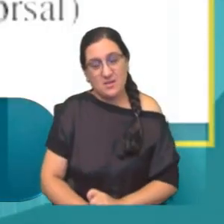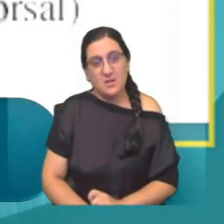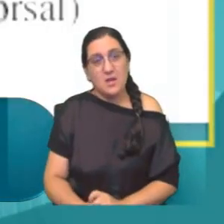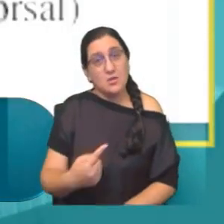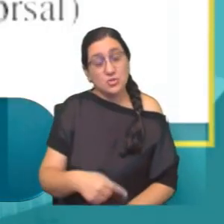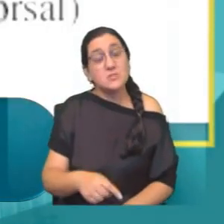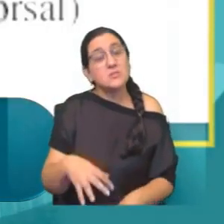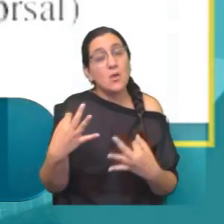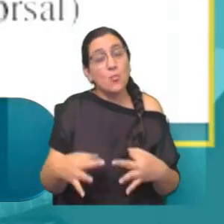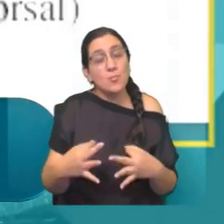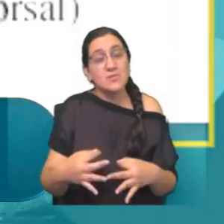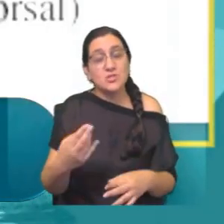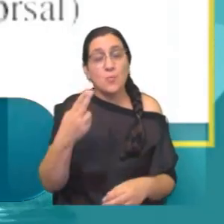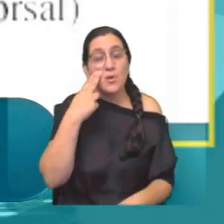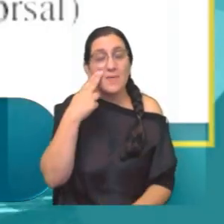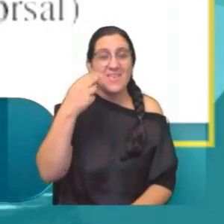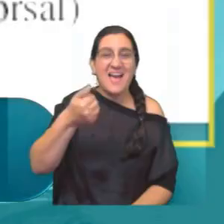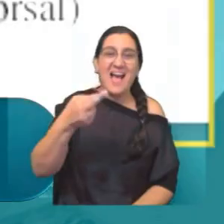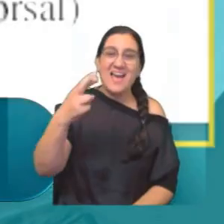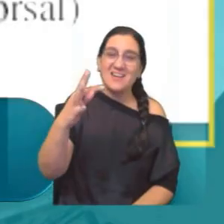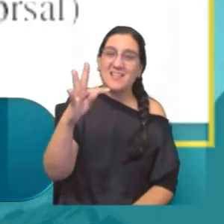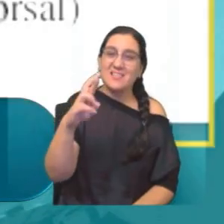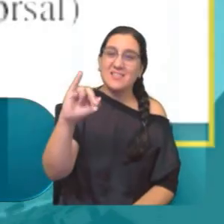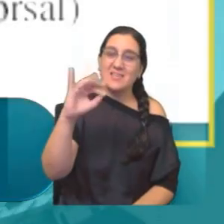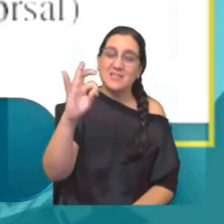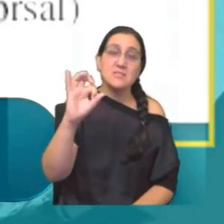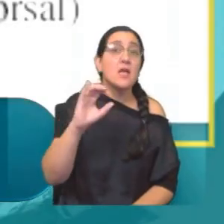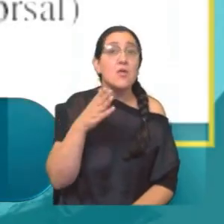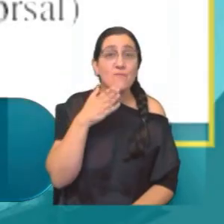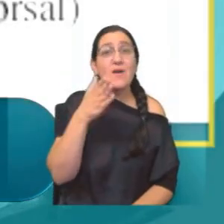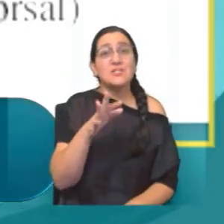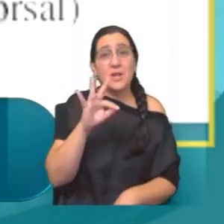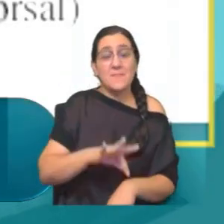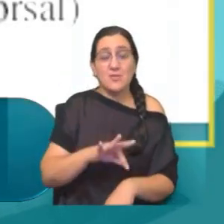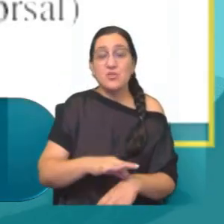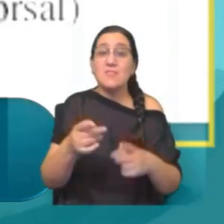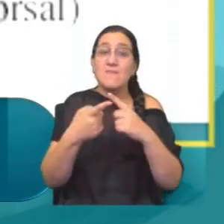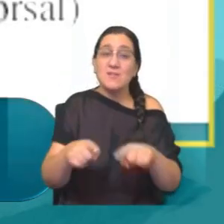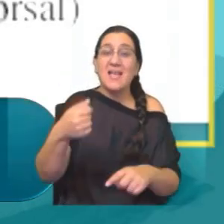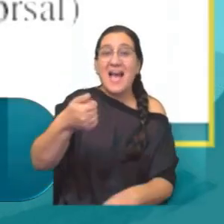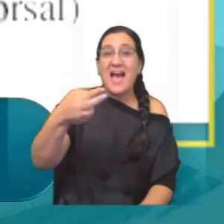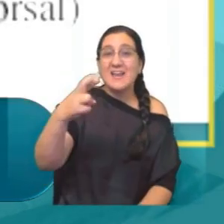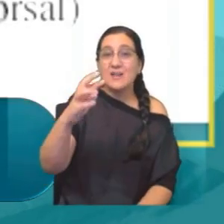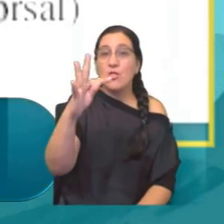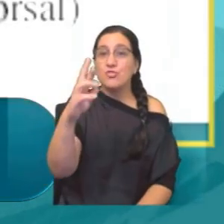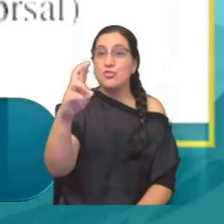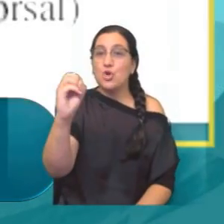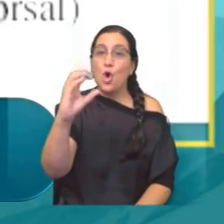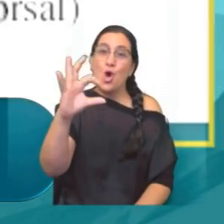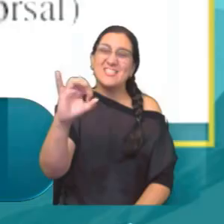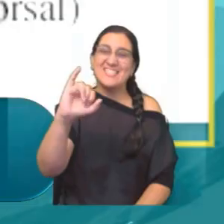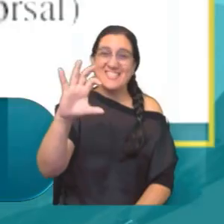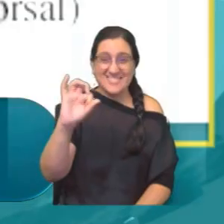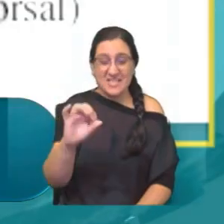atravesando procesos de artritis reumatoidea. También no dudar en consultar por estas cosas. Que es bien diferente a la próxima imagen. Que a veces se